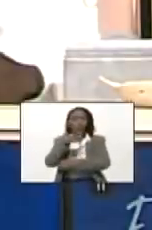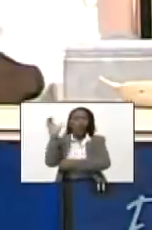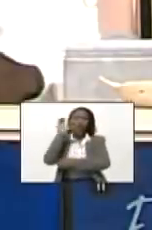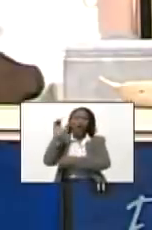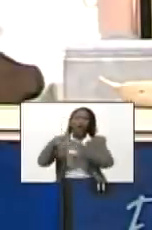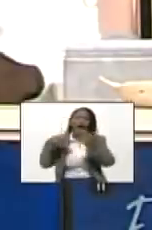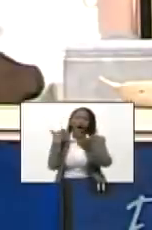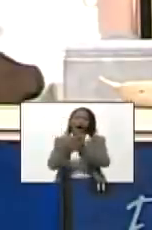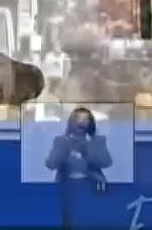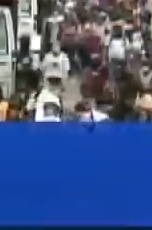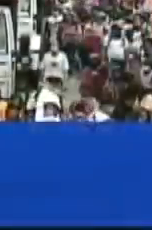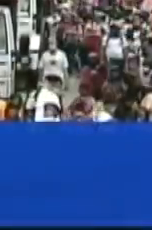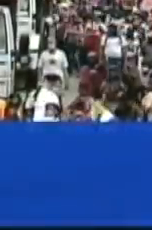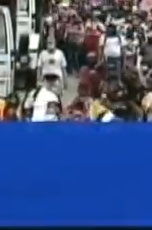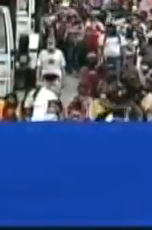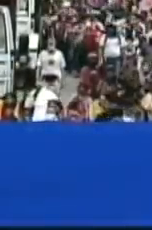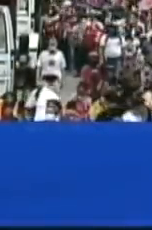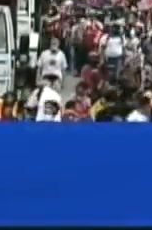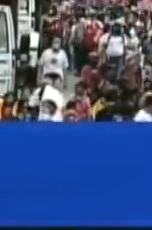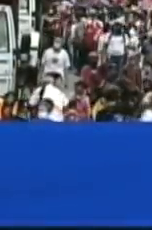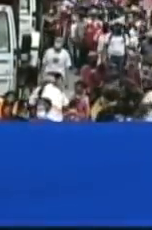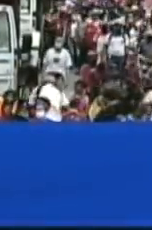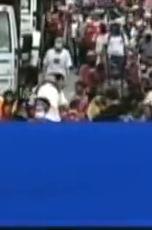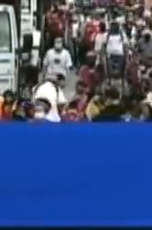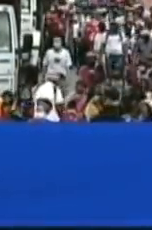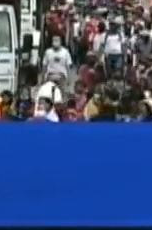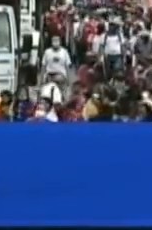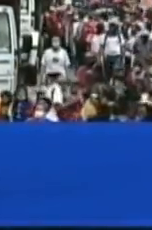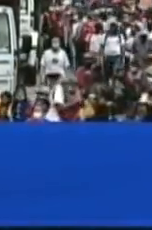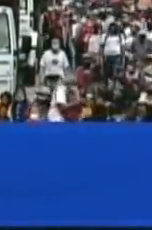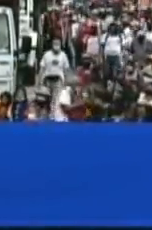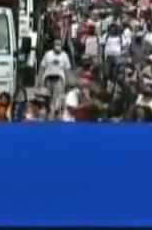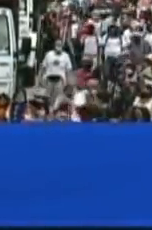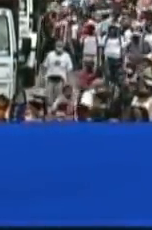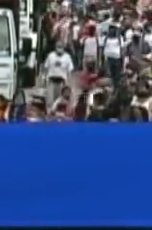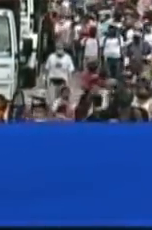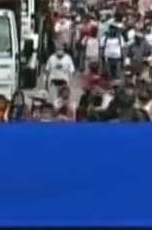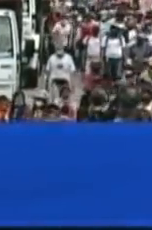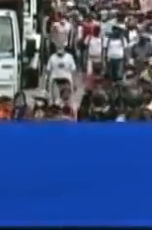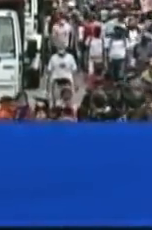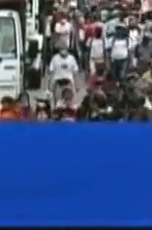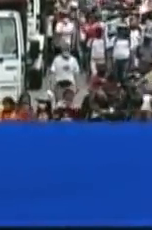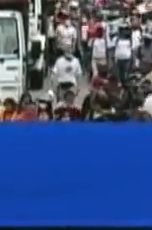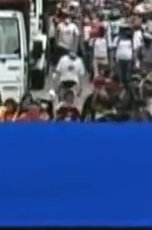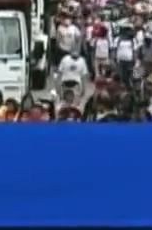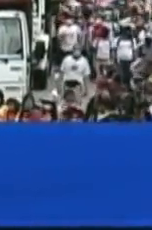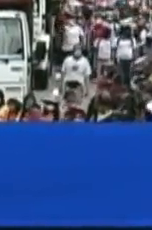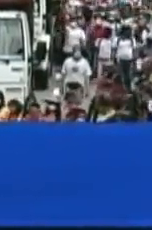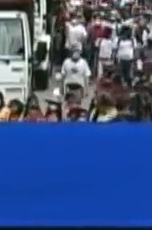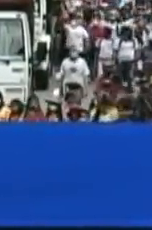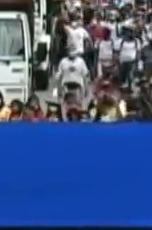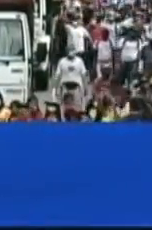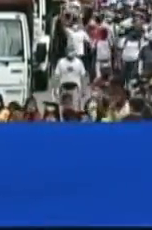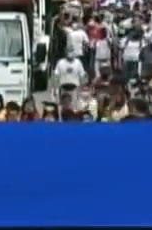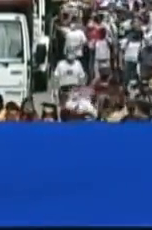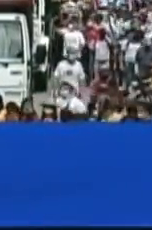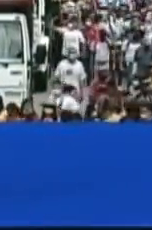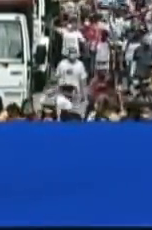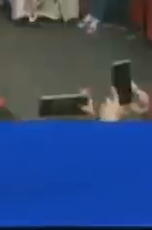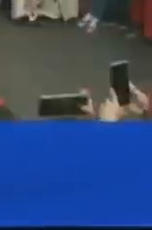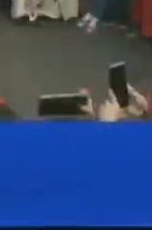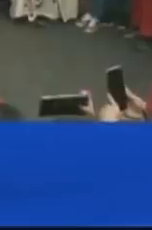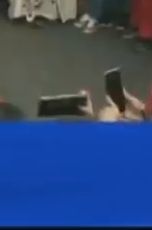hasta el Palacio Presidencial de Miraflores y estén aquí presentes en la Puerta Dorada de este